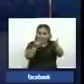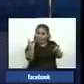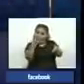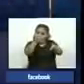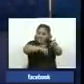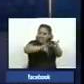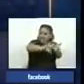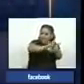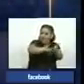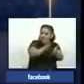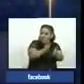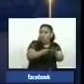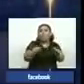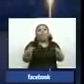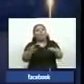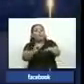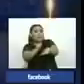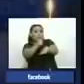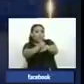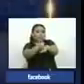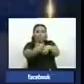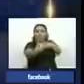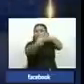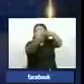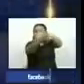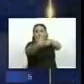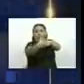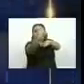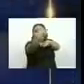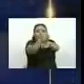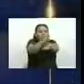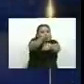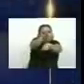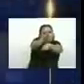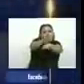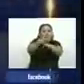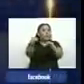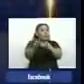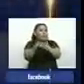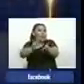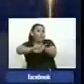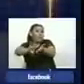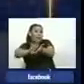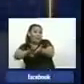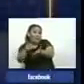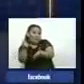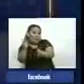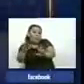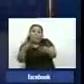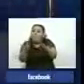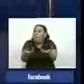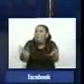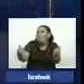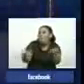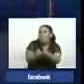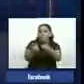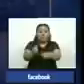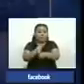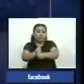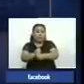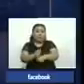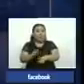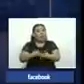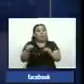condiciones están las cámaras de videovigilancia, también seguro por accidentes y también prestaciones a